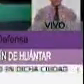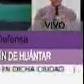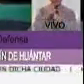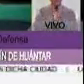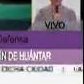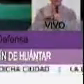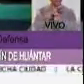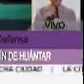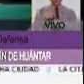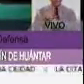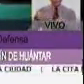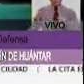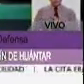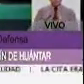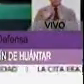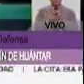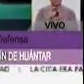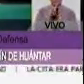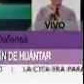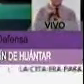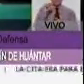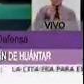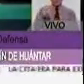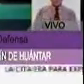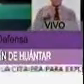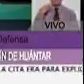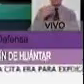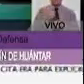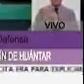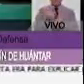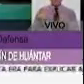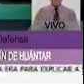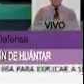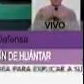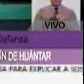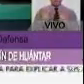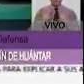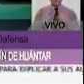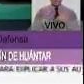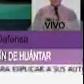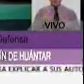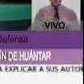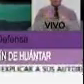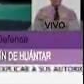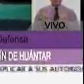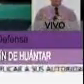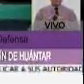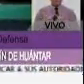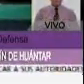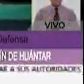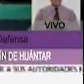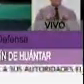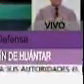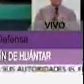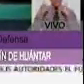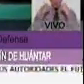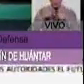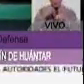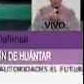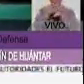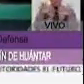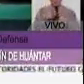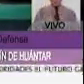defensa de los comandos de Chavín de Huántar, todos los actos que realicé como agente fueron de dominio público.